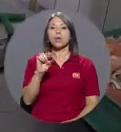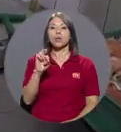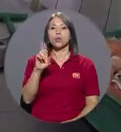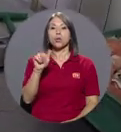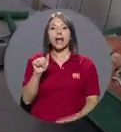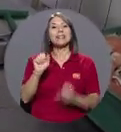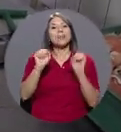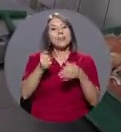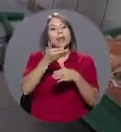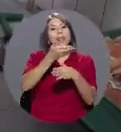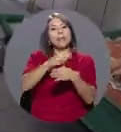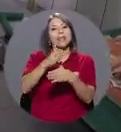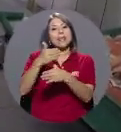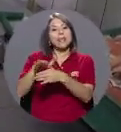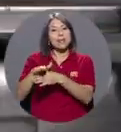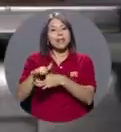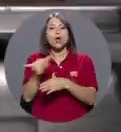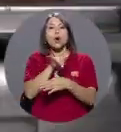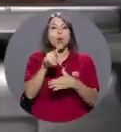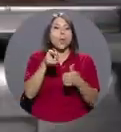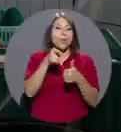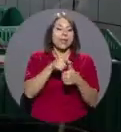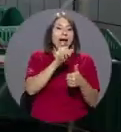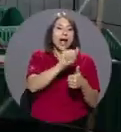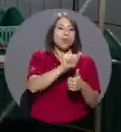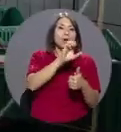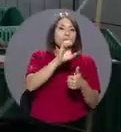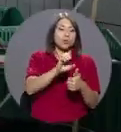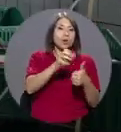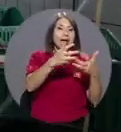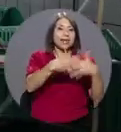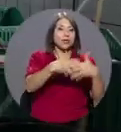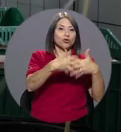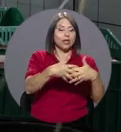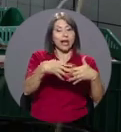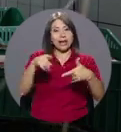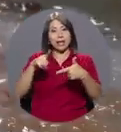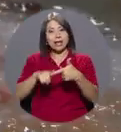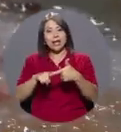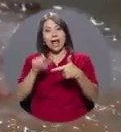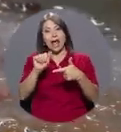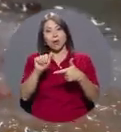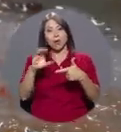puede dividir como una acuicultura industrial y una